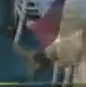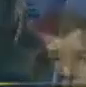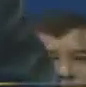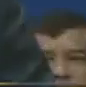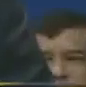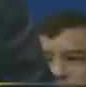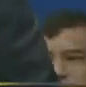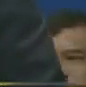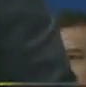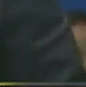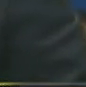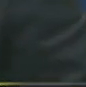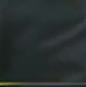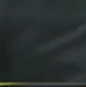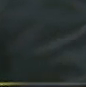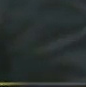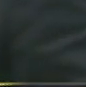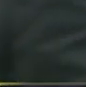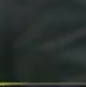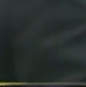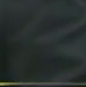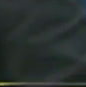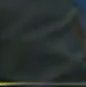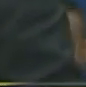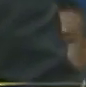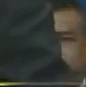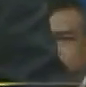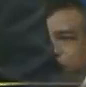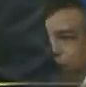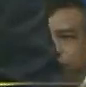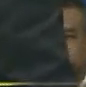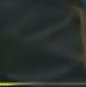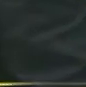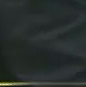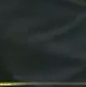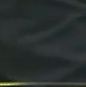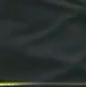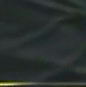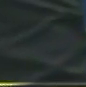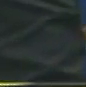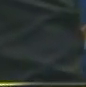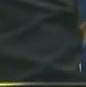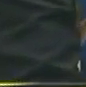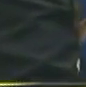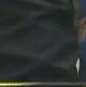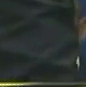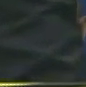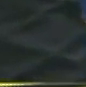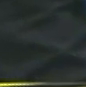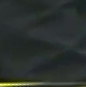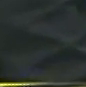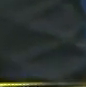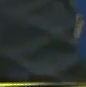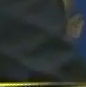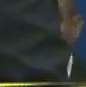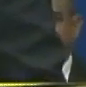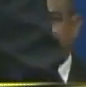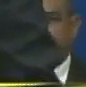Excelentísimo señor presidente Nicolás Maduro Moros, apreciados ministros,